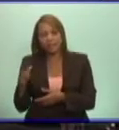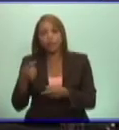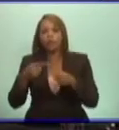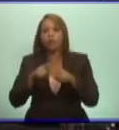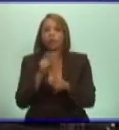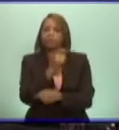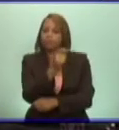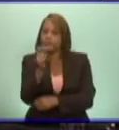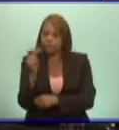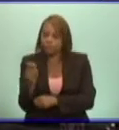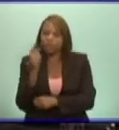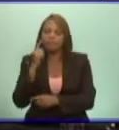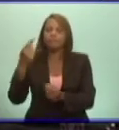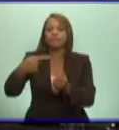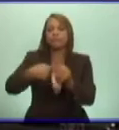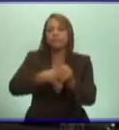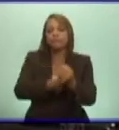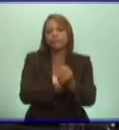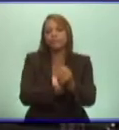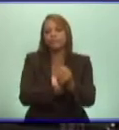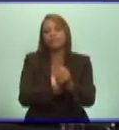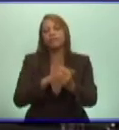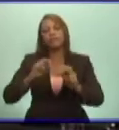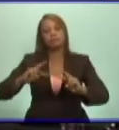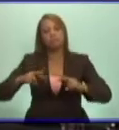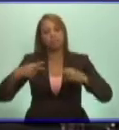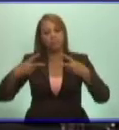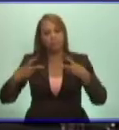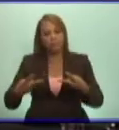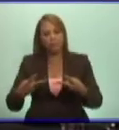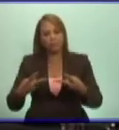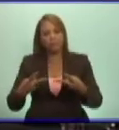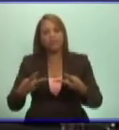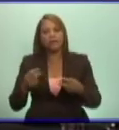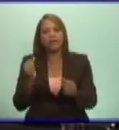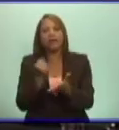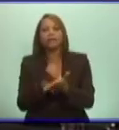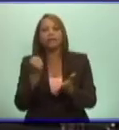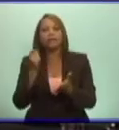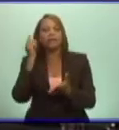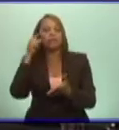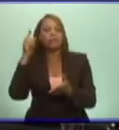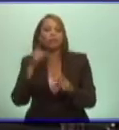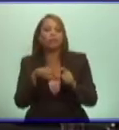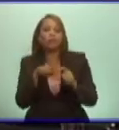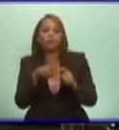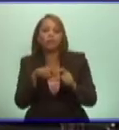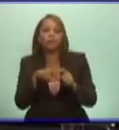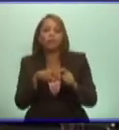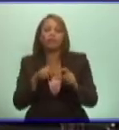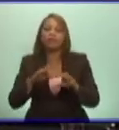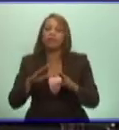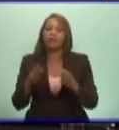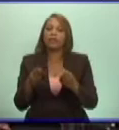posibilidad de profundizar, de recapitular, de actualizar algunos conocimientos en aras de esos requisitos